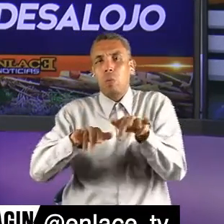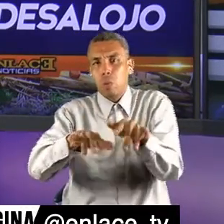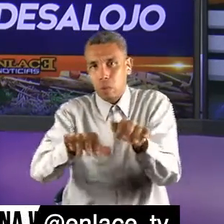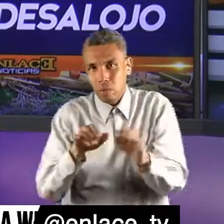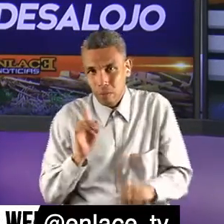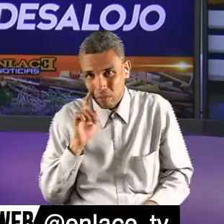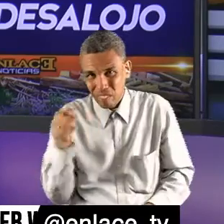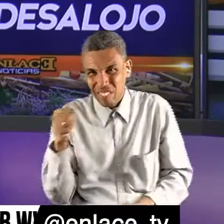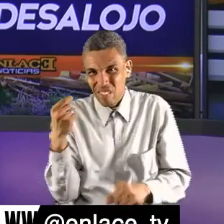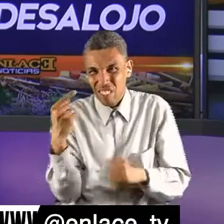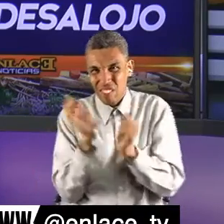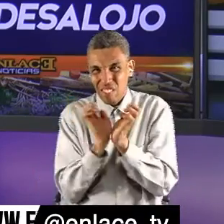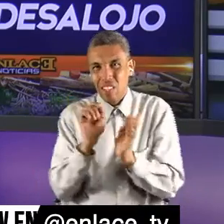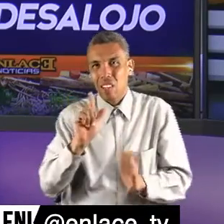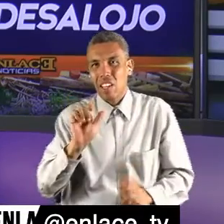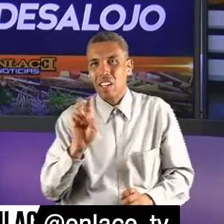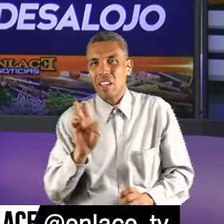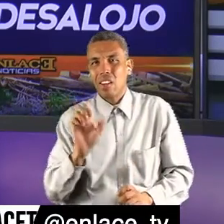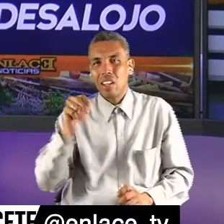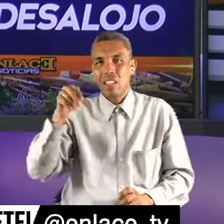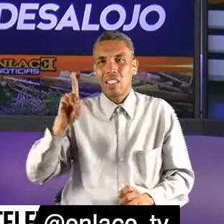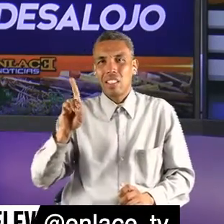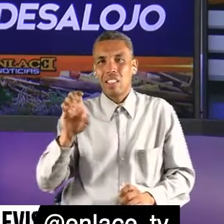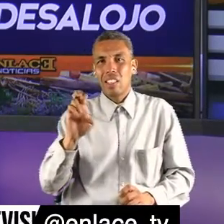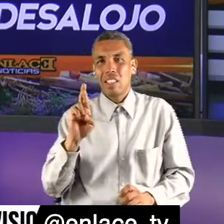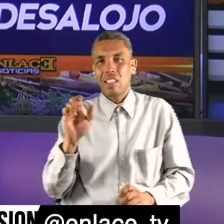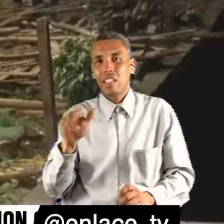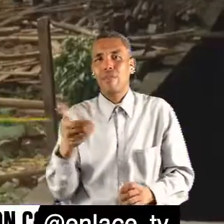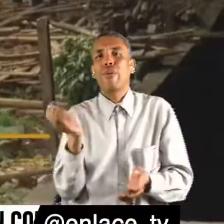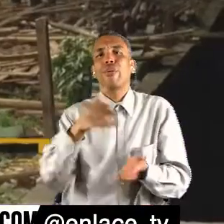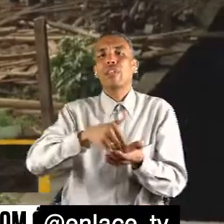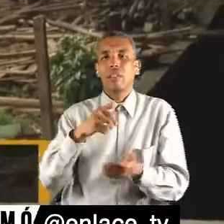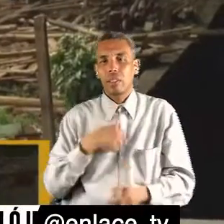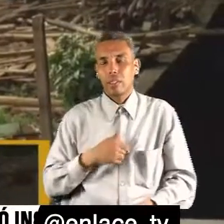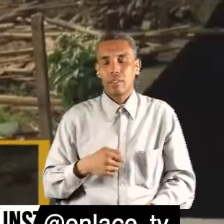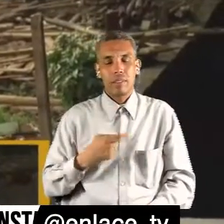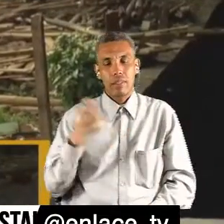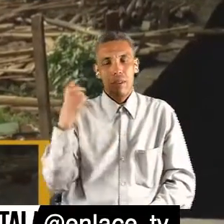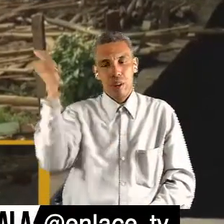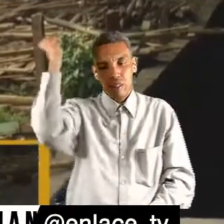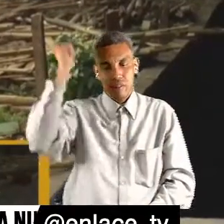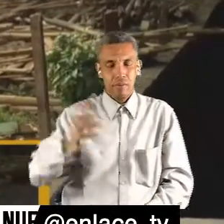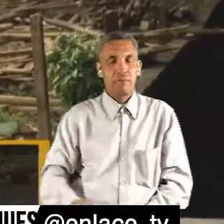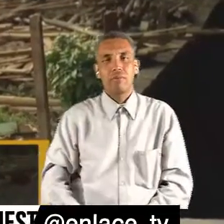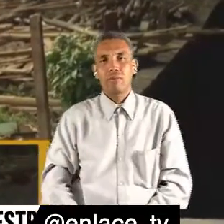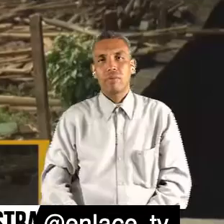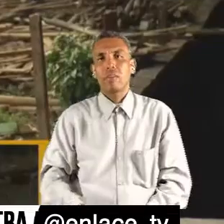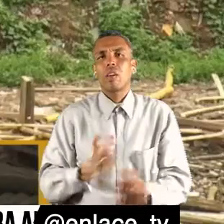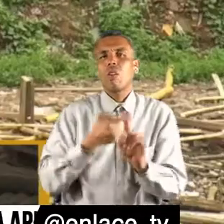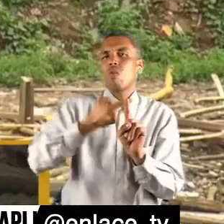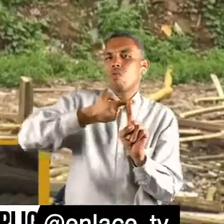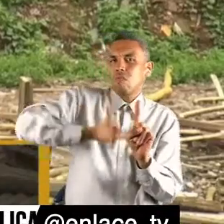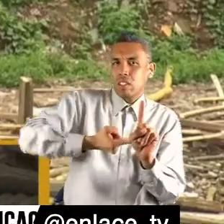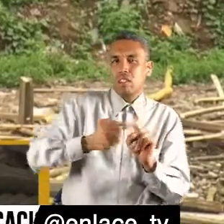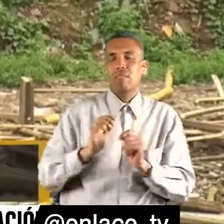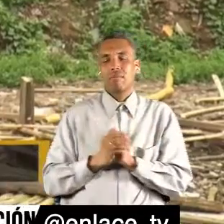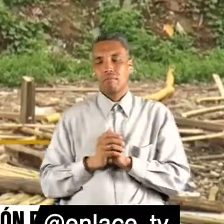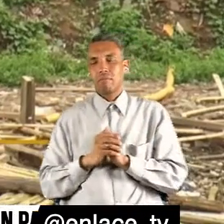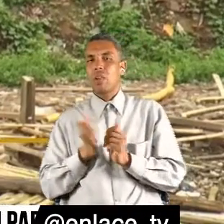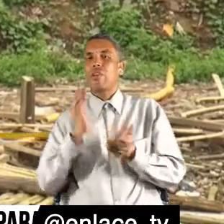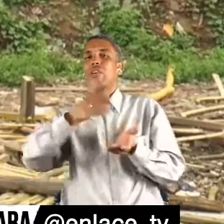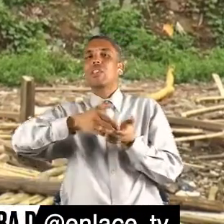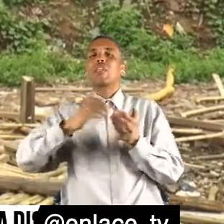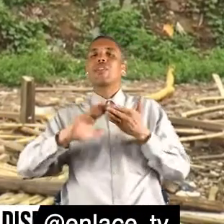segunda vez son destituidos de estos terrenos. Con esta es la segunda vez en un mes que invasores son desalojados